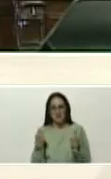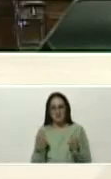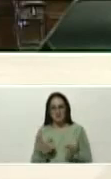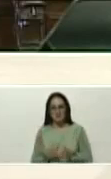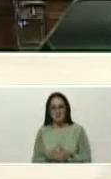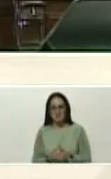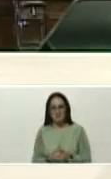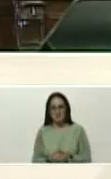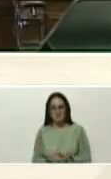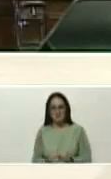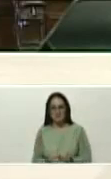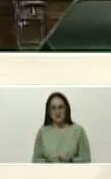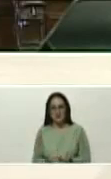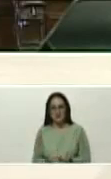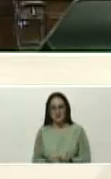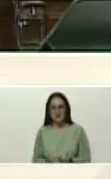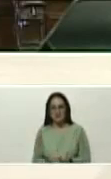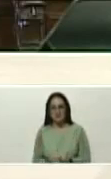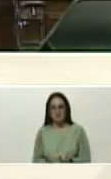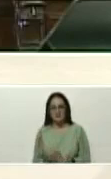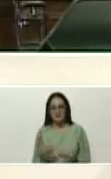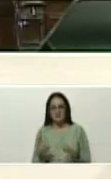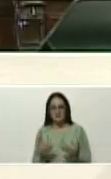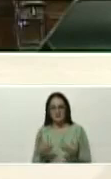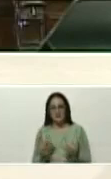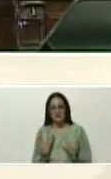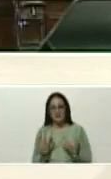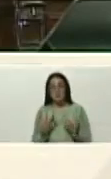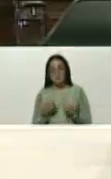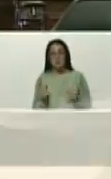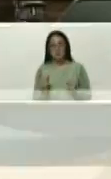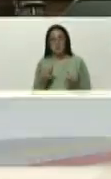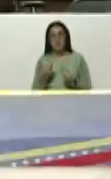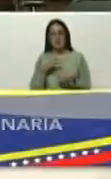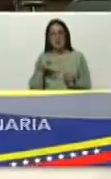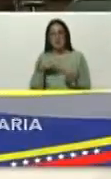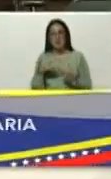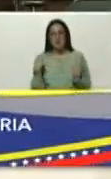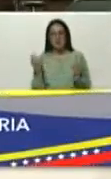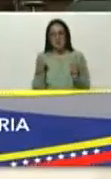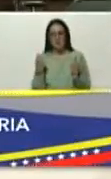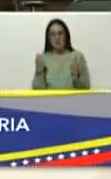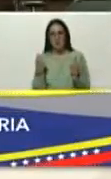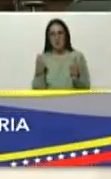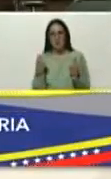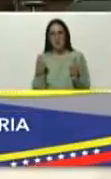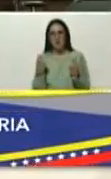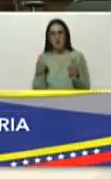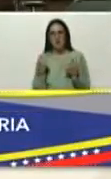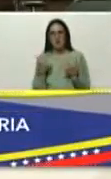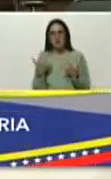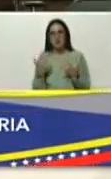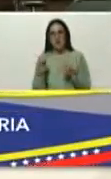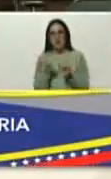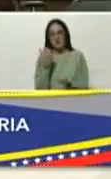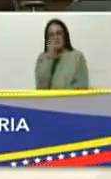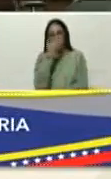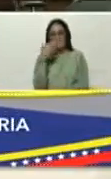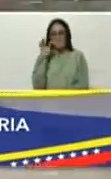y antiimperialistas. Y en Venezuela hemos demostrado que es posible hacer una revolución popular, antioligárquica,